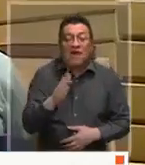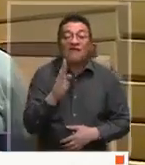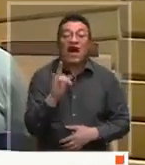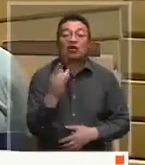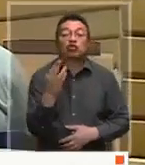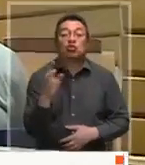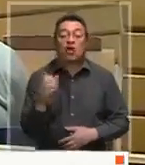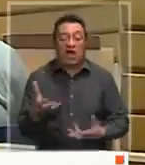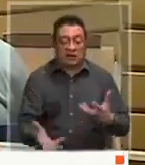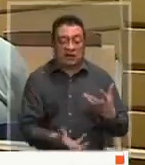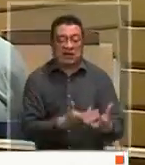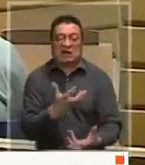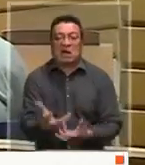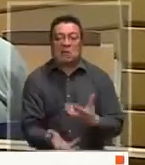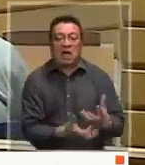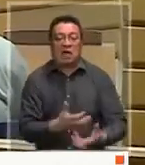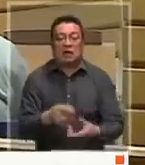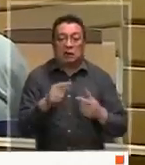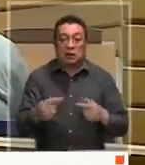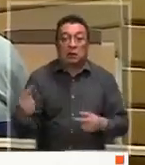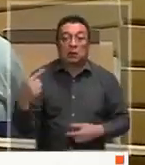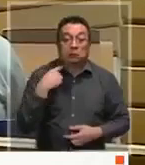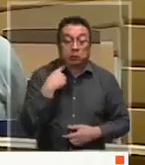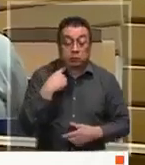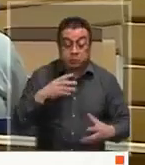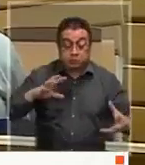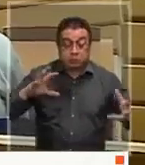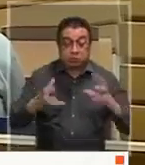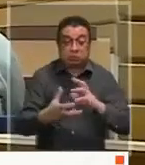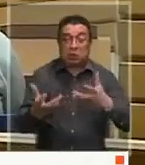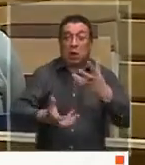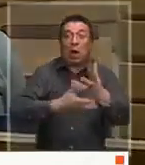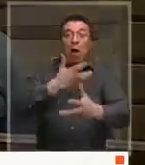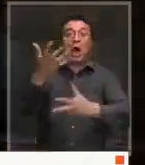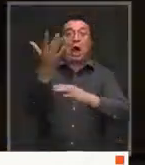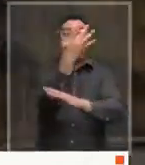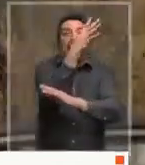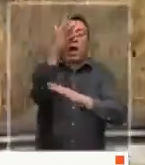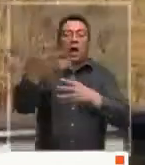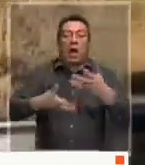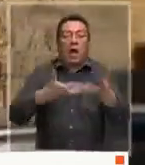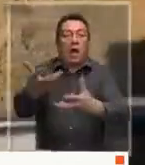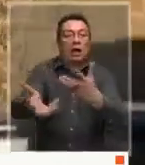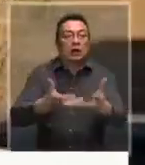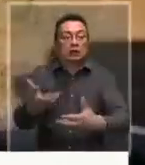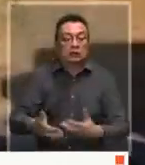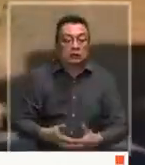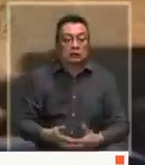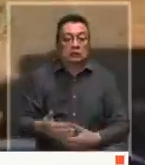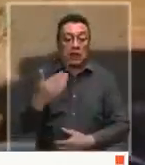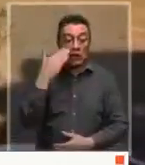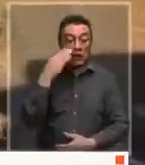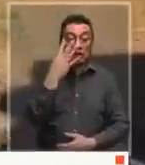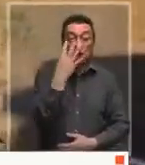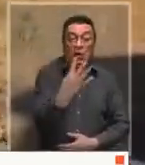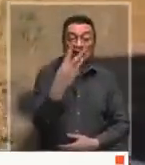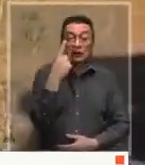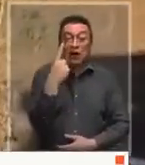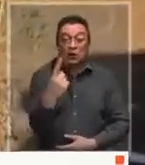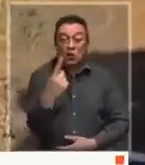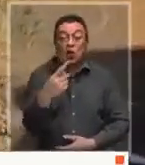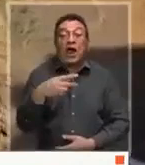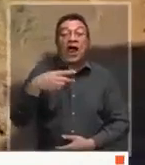basura, pero eso terminó convirtiéndose en un gran incendio forestal. Casi 41 hectáreas